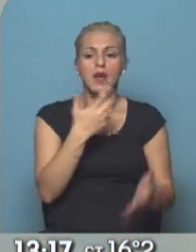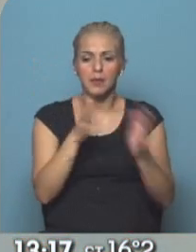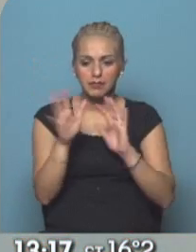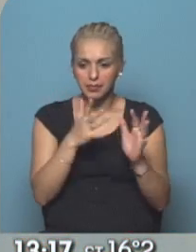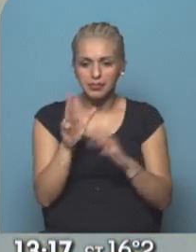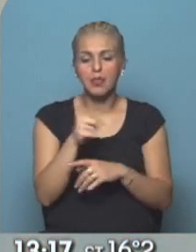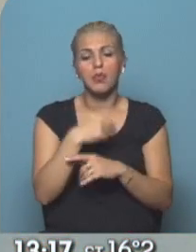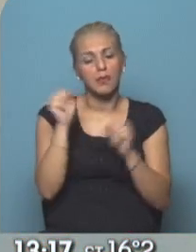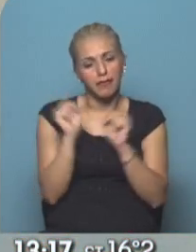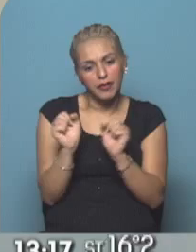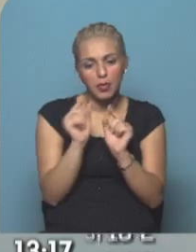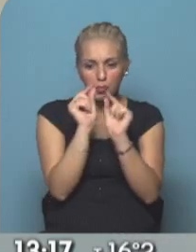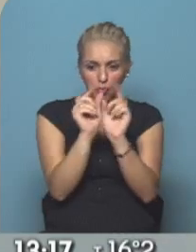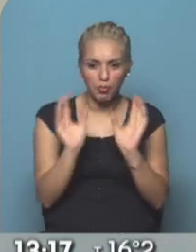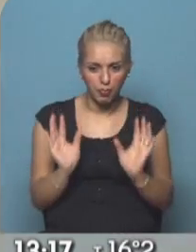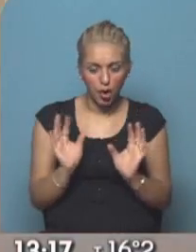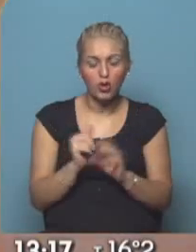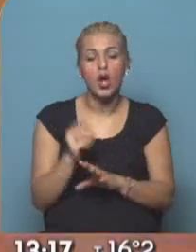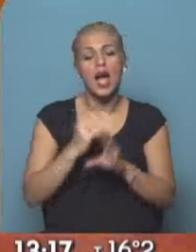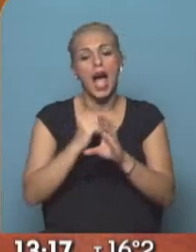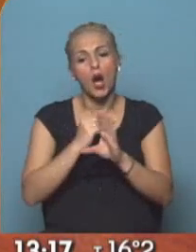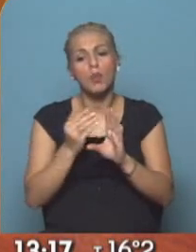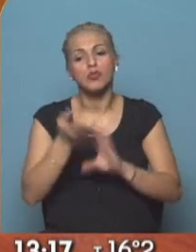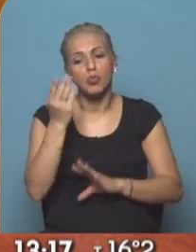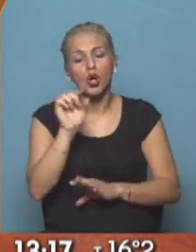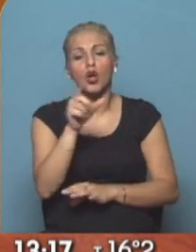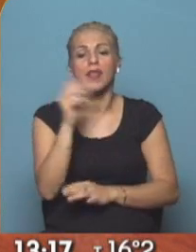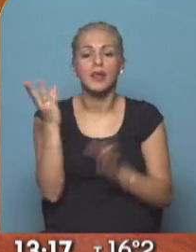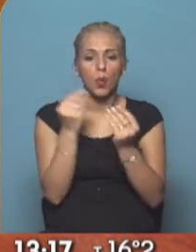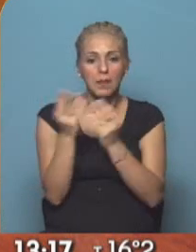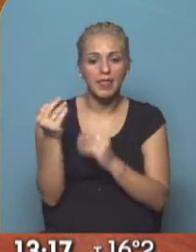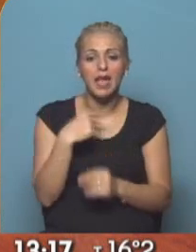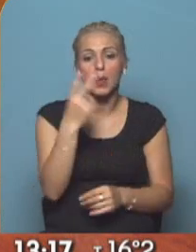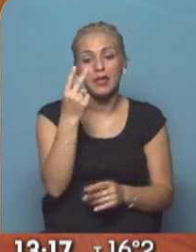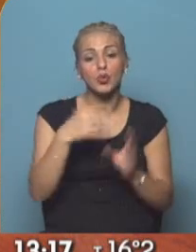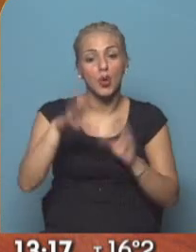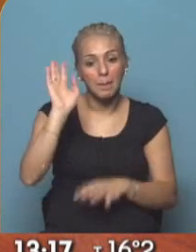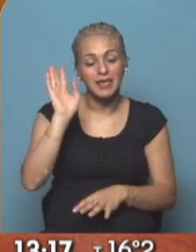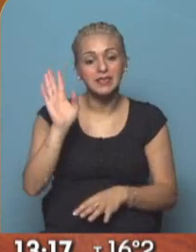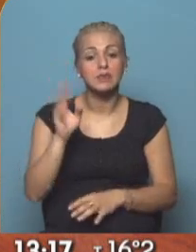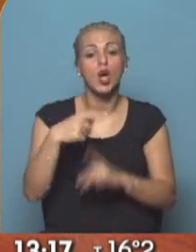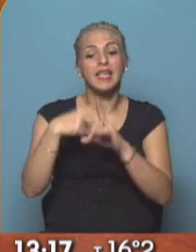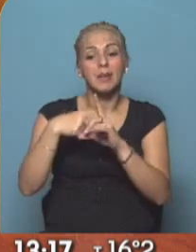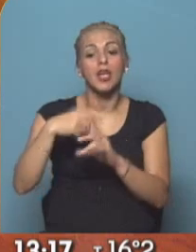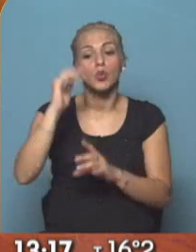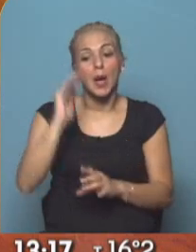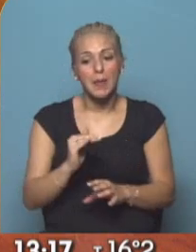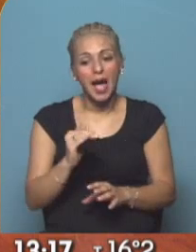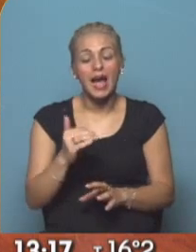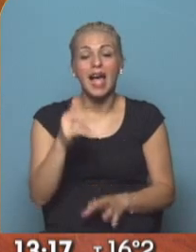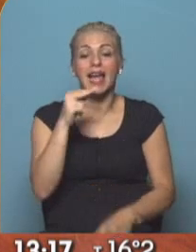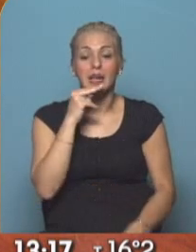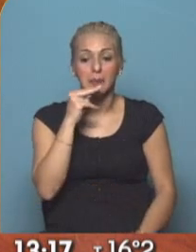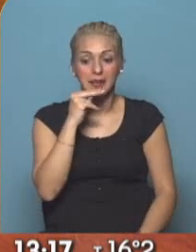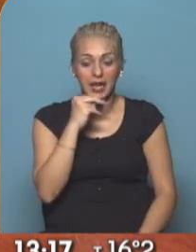zona central de nuestro país. Esto va a generar aumentos temporarios de nubosidad, 21 grados la temperatura máxima, y el descenso de temperatura se notará recién el